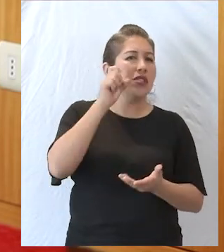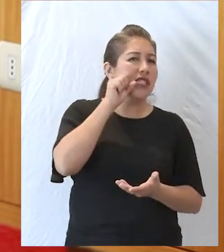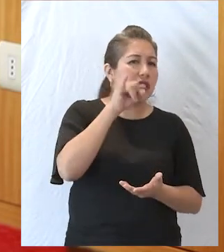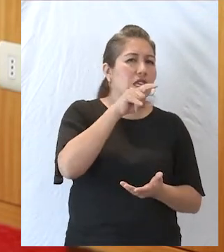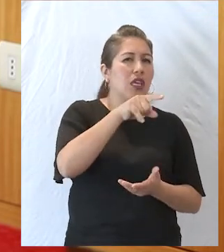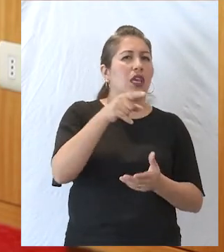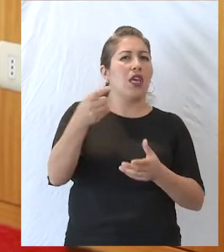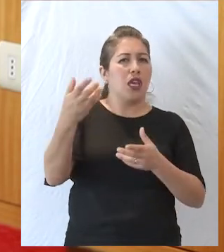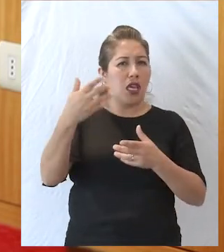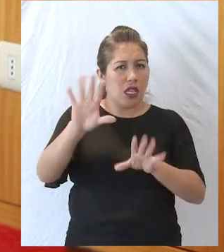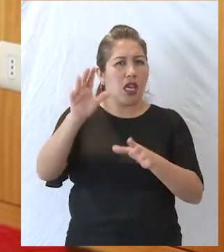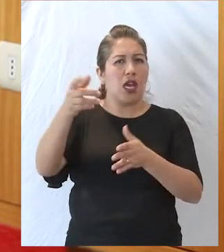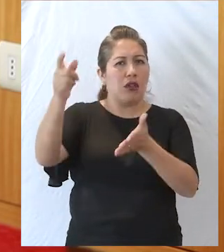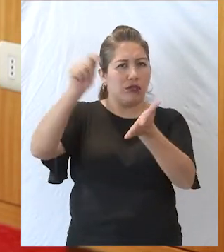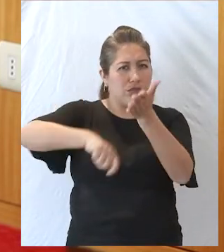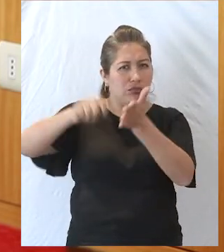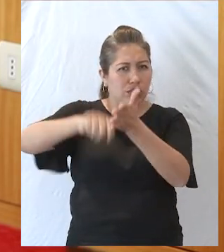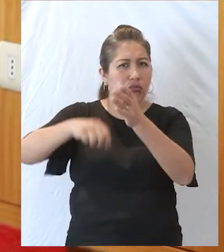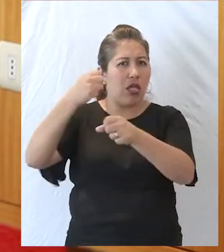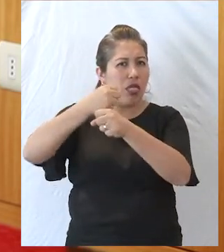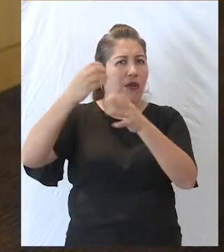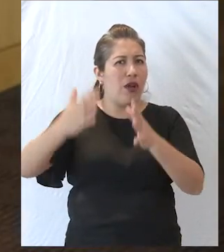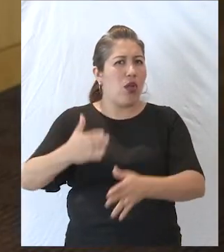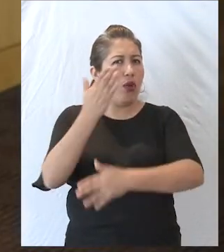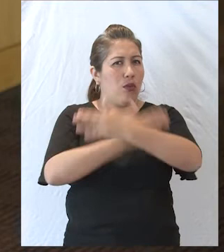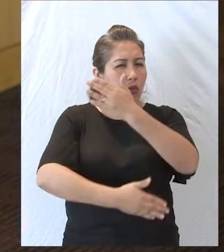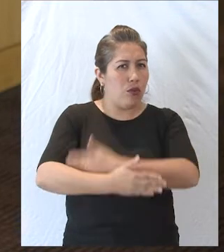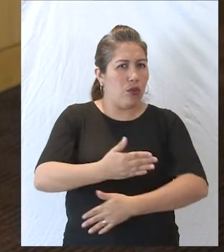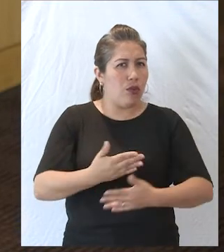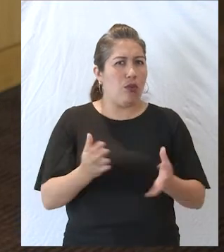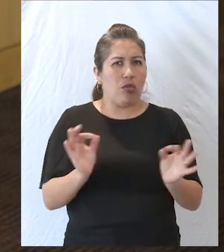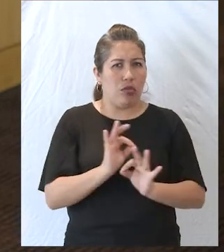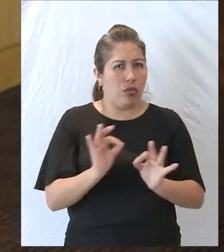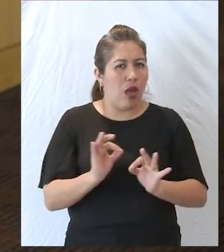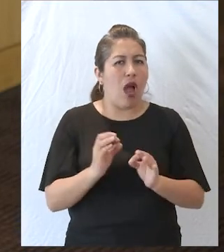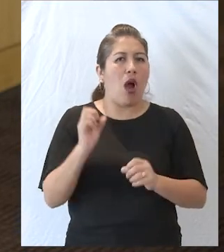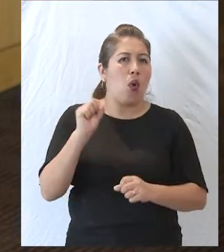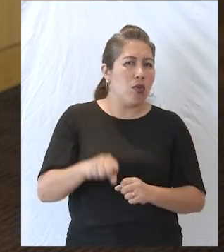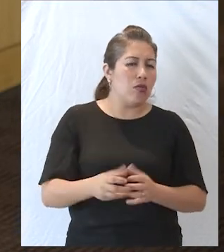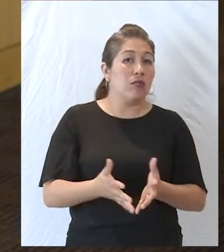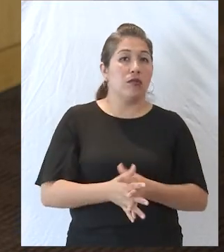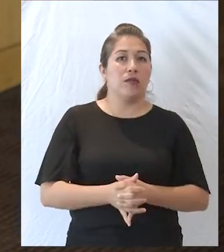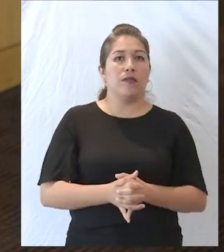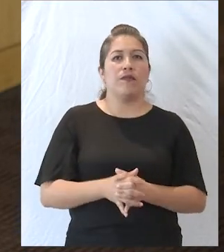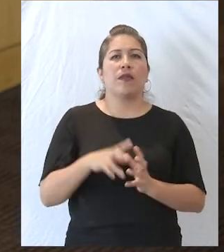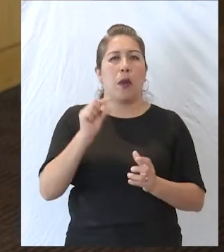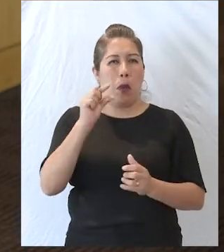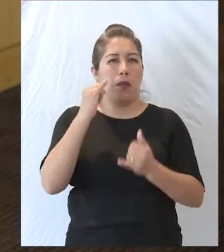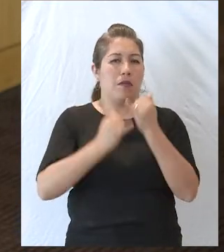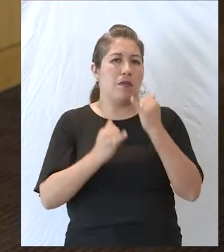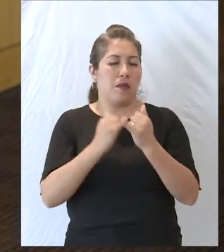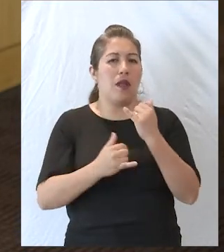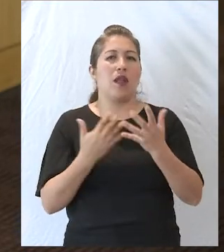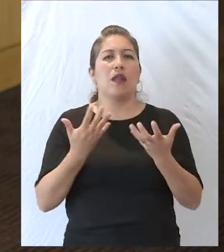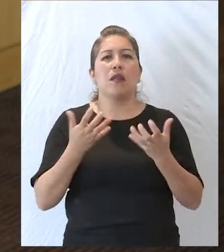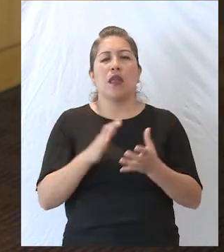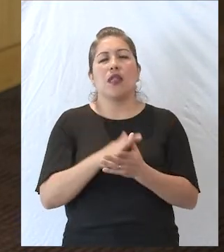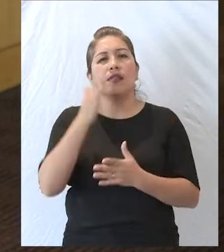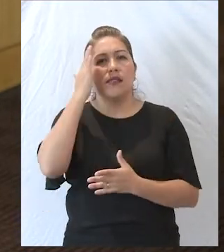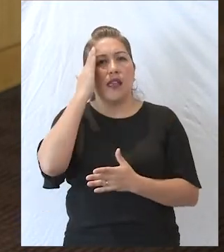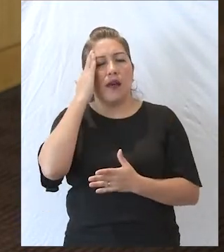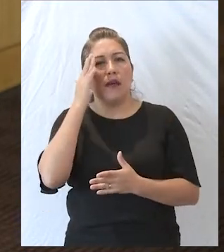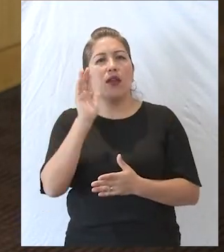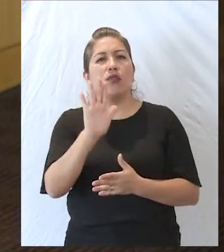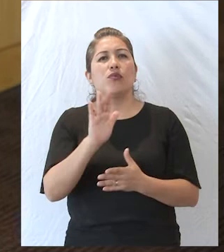cumpliendo con la cuota laboral del 5 y el 3% respectivamente. Señor Balbín, para terminar, ustedes, uno de sus puntos, piden la creación de una